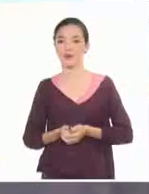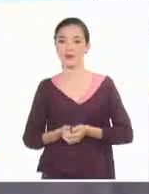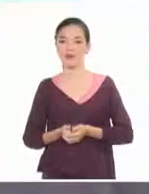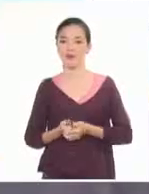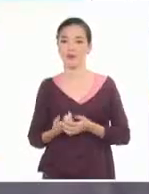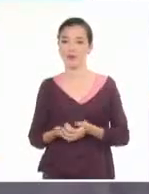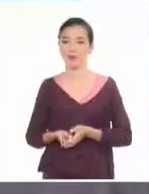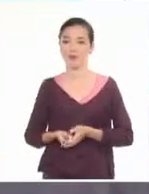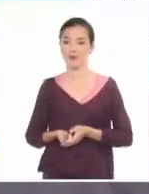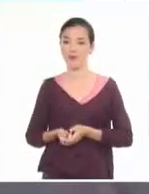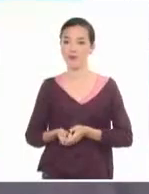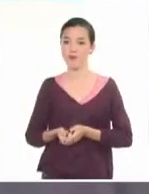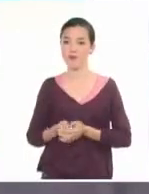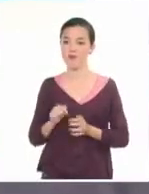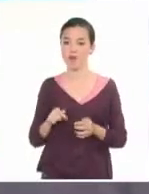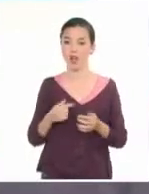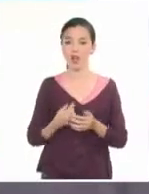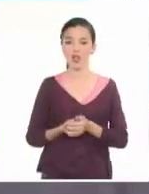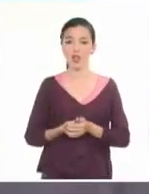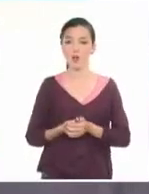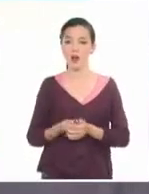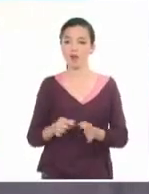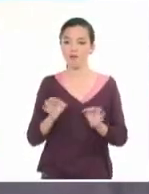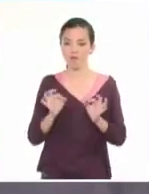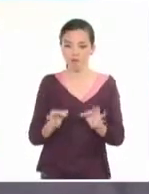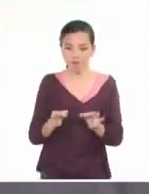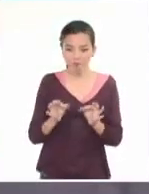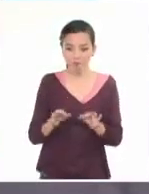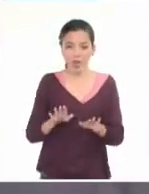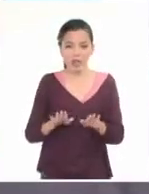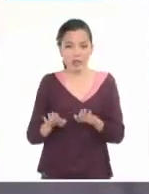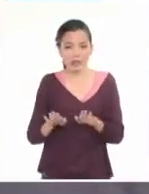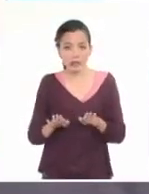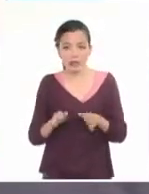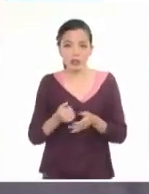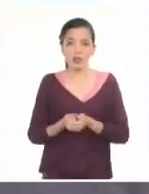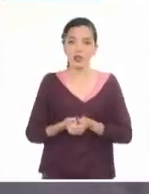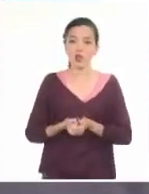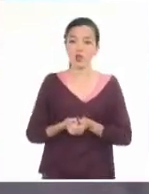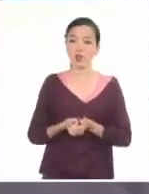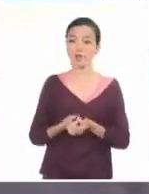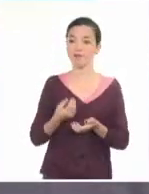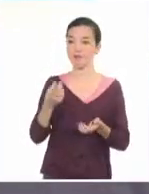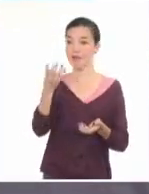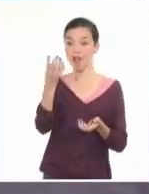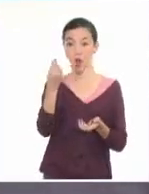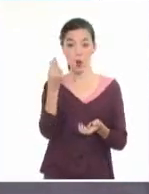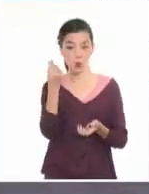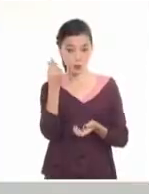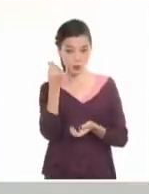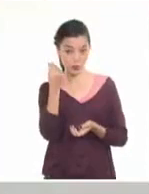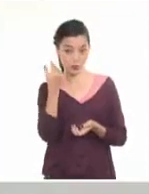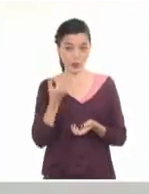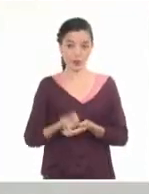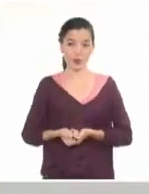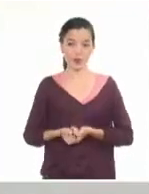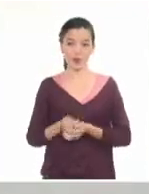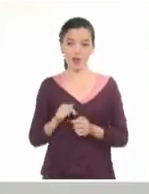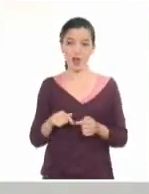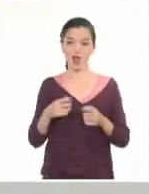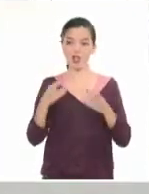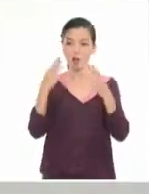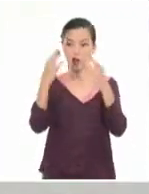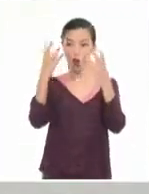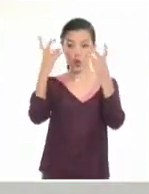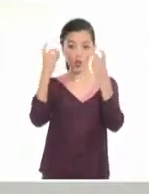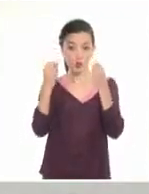Indicadores económicos, y eso por supuesto ha generado que hoy se reconozca el esfuerzo y el resultado de este periodo. Garantizar